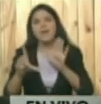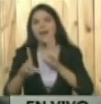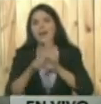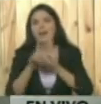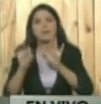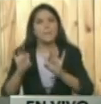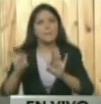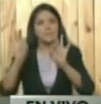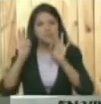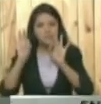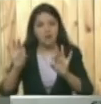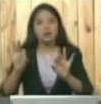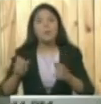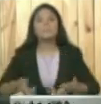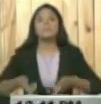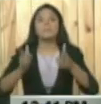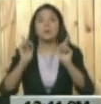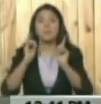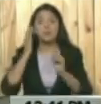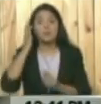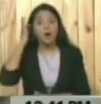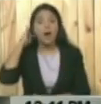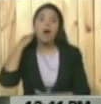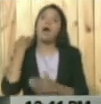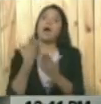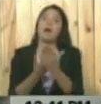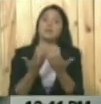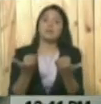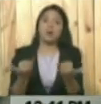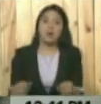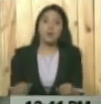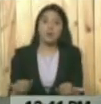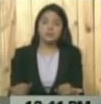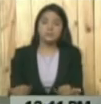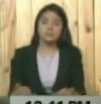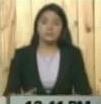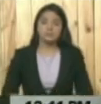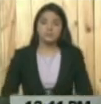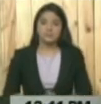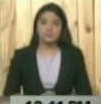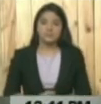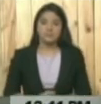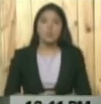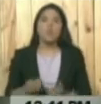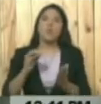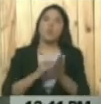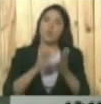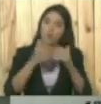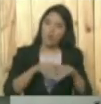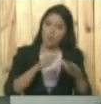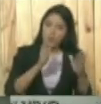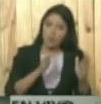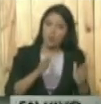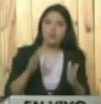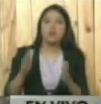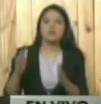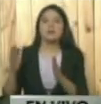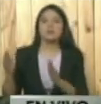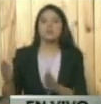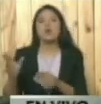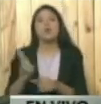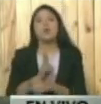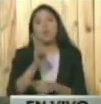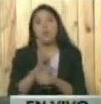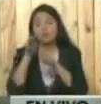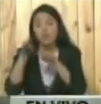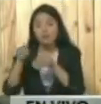especial que permitió hasta el día de hoy la reorganización urbana y el uso de la